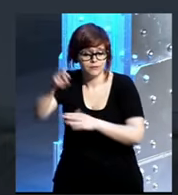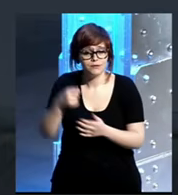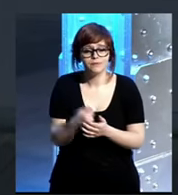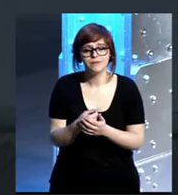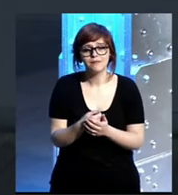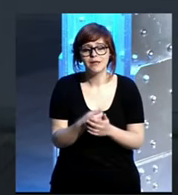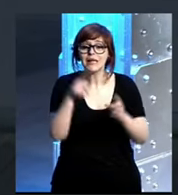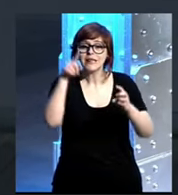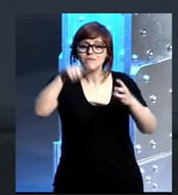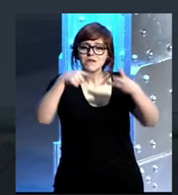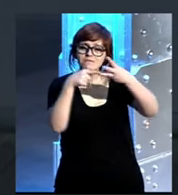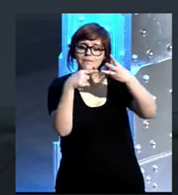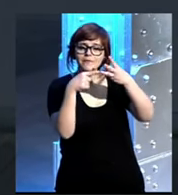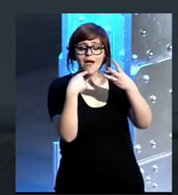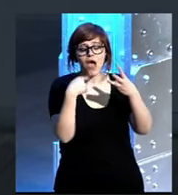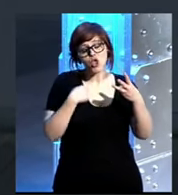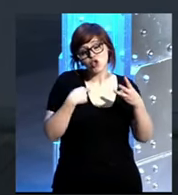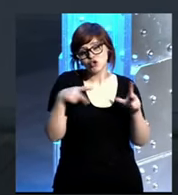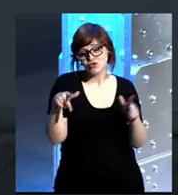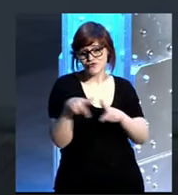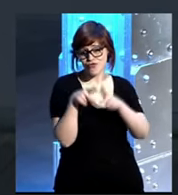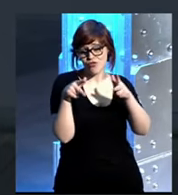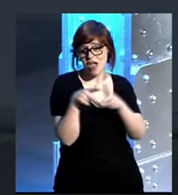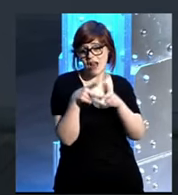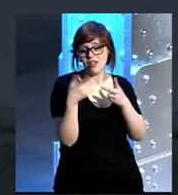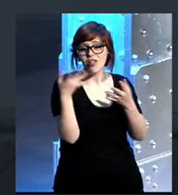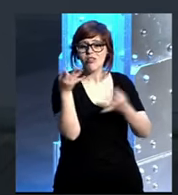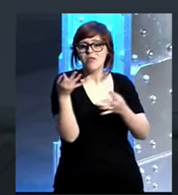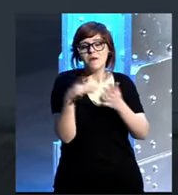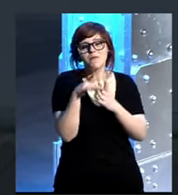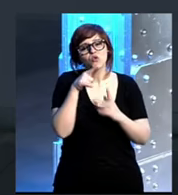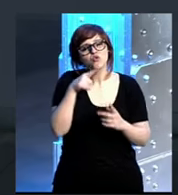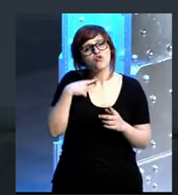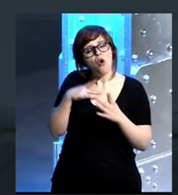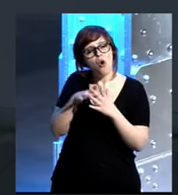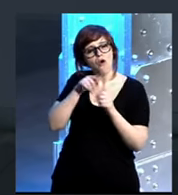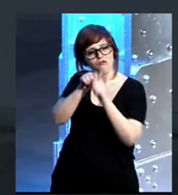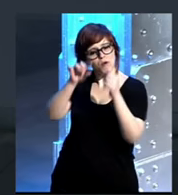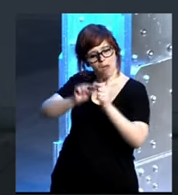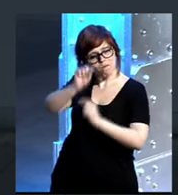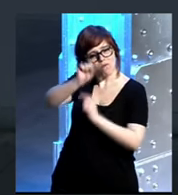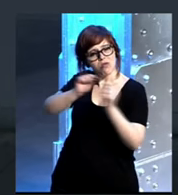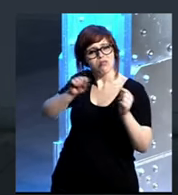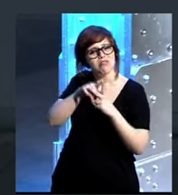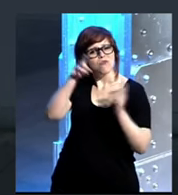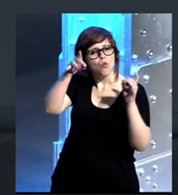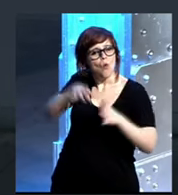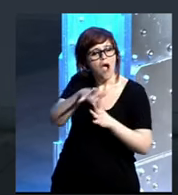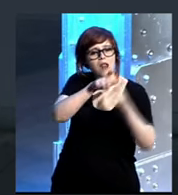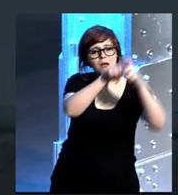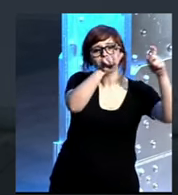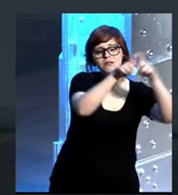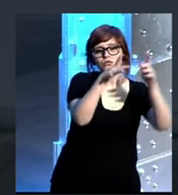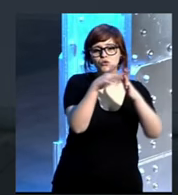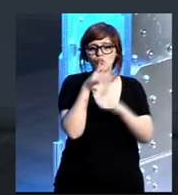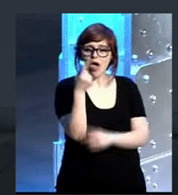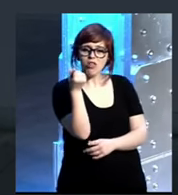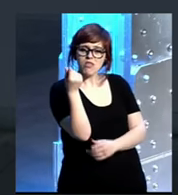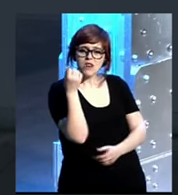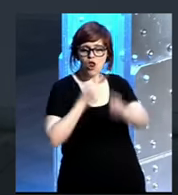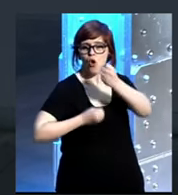social, tienes que buscarme otros criterios de medición diferente. No me midas por los ingresos, no me midas por el